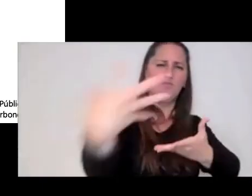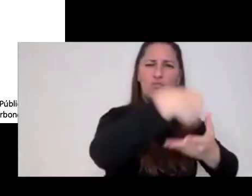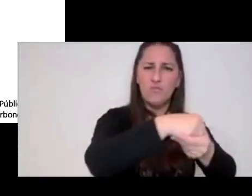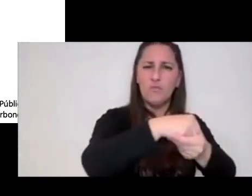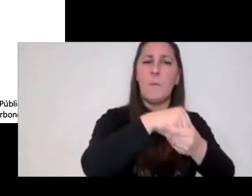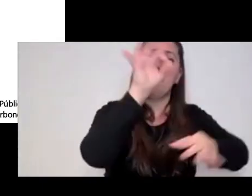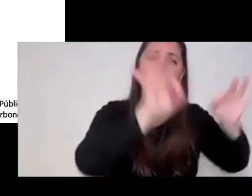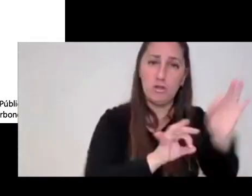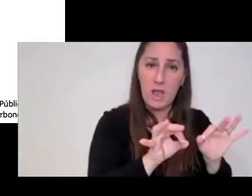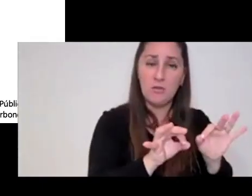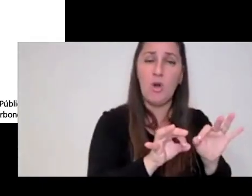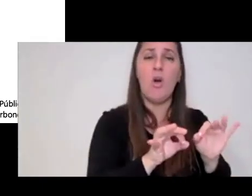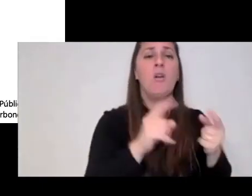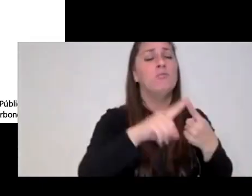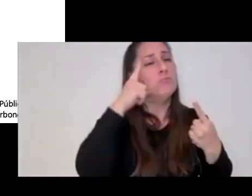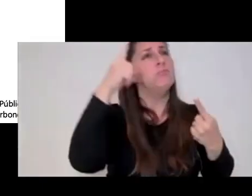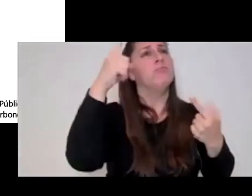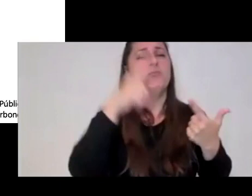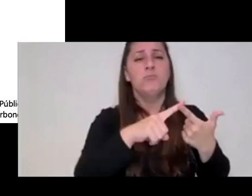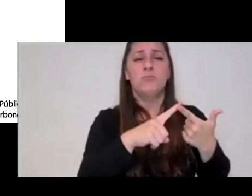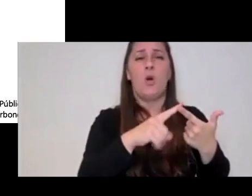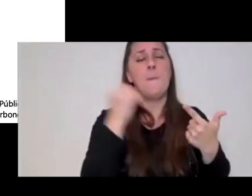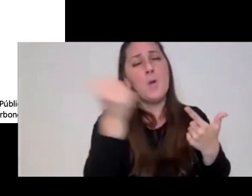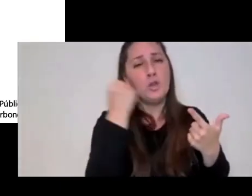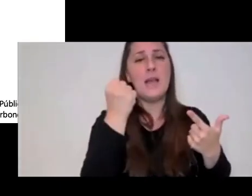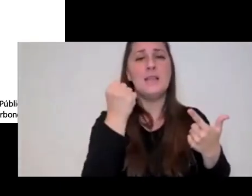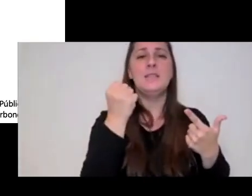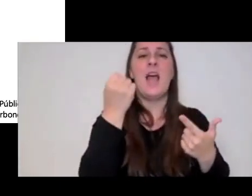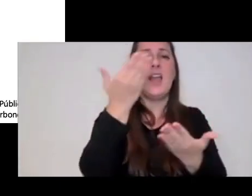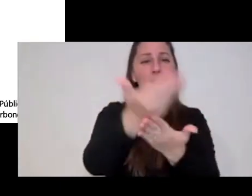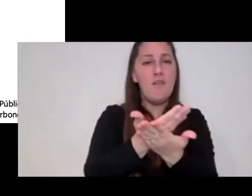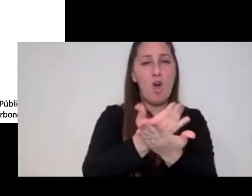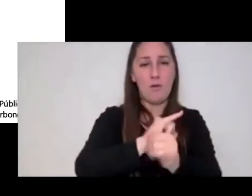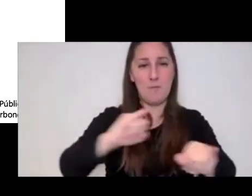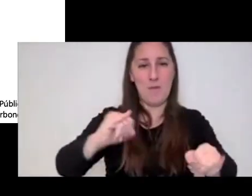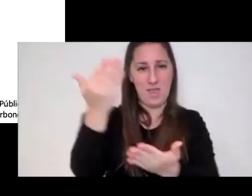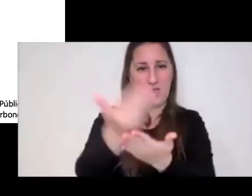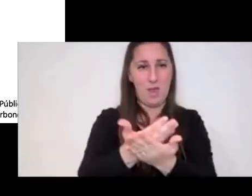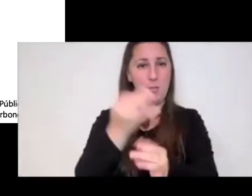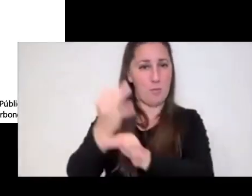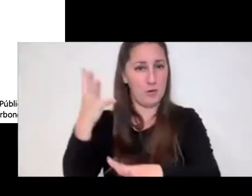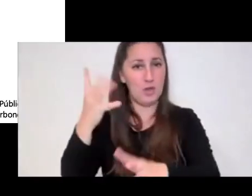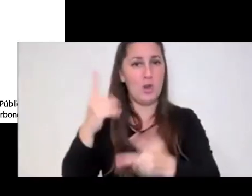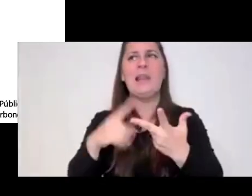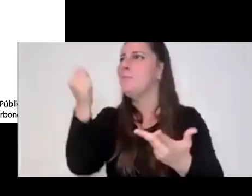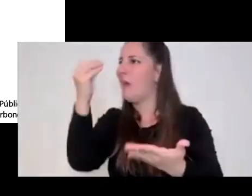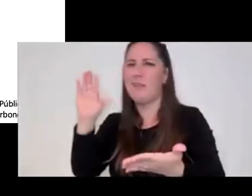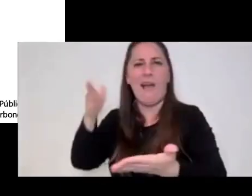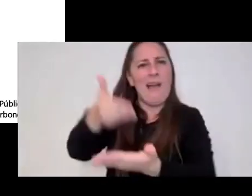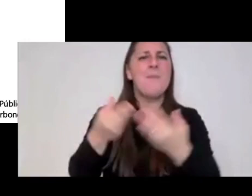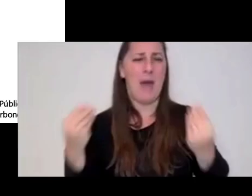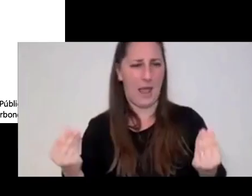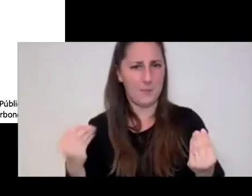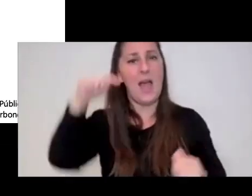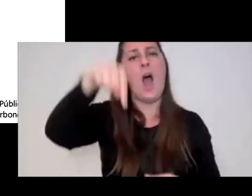el concepto de, o la importancia del informe profesional y, como dije antes, el vehículo. Vamos ahora a los beneficios. El título